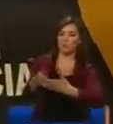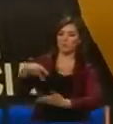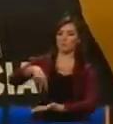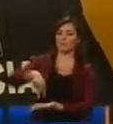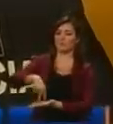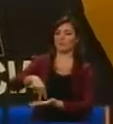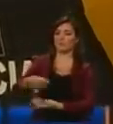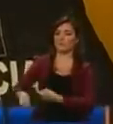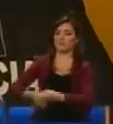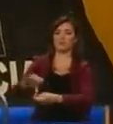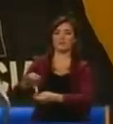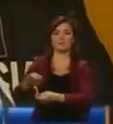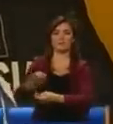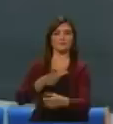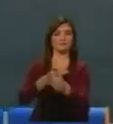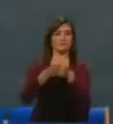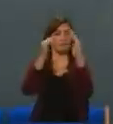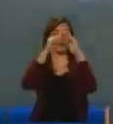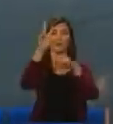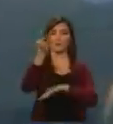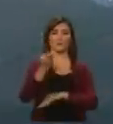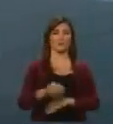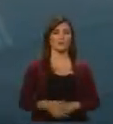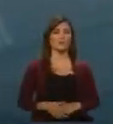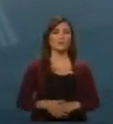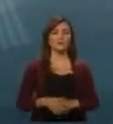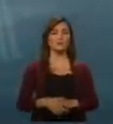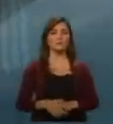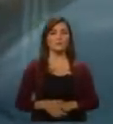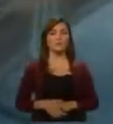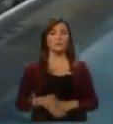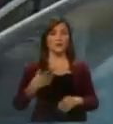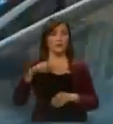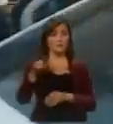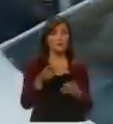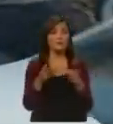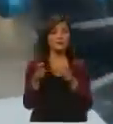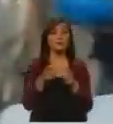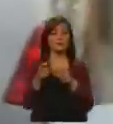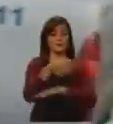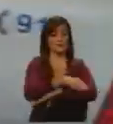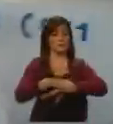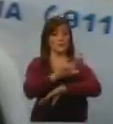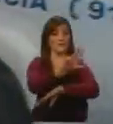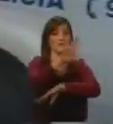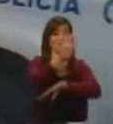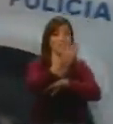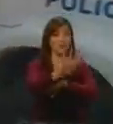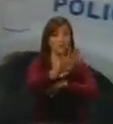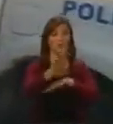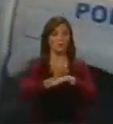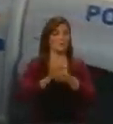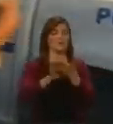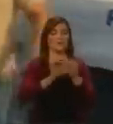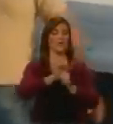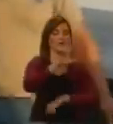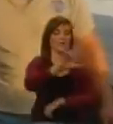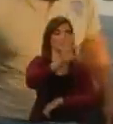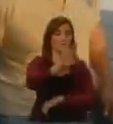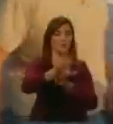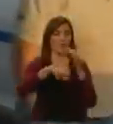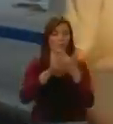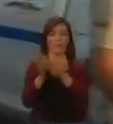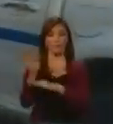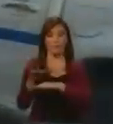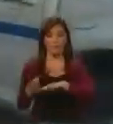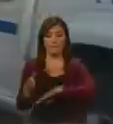aquí junto a la casa del líder. El operativo se realizó en las calles 39 y Bolivia, donde agentes